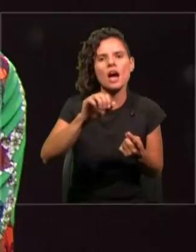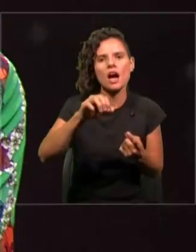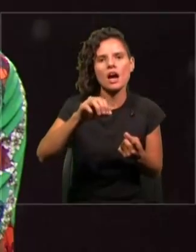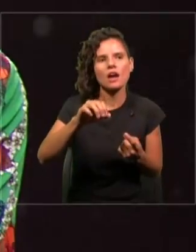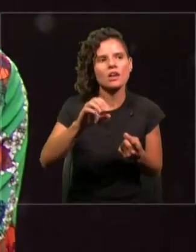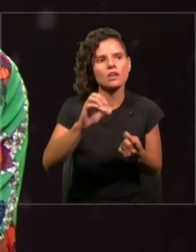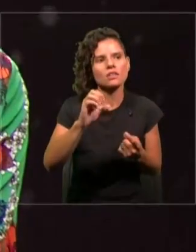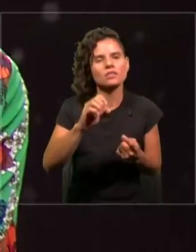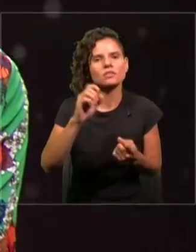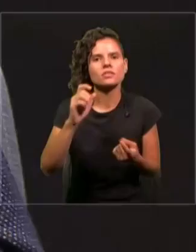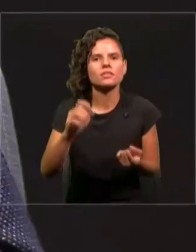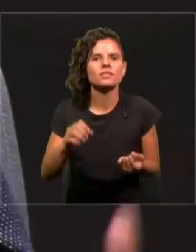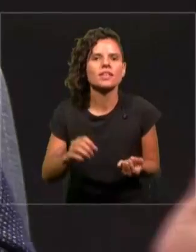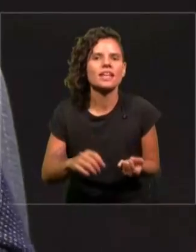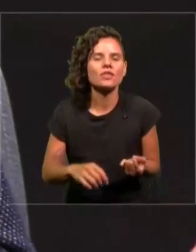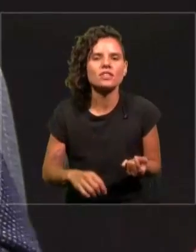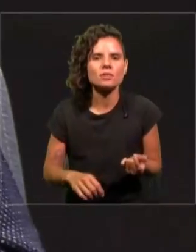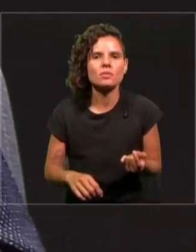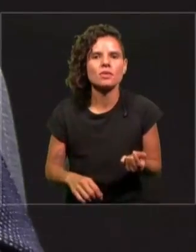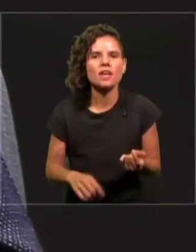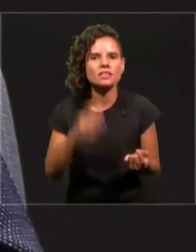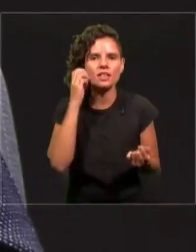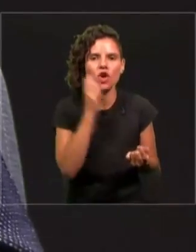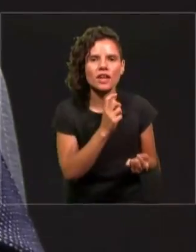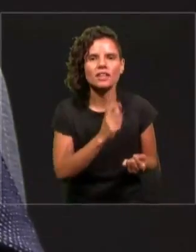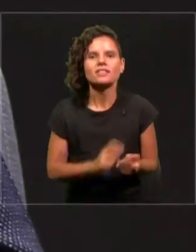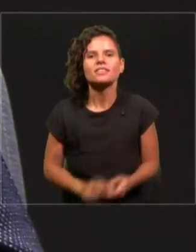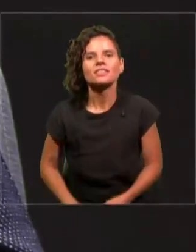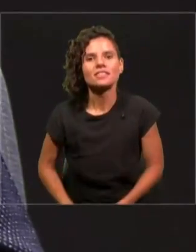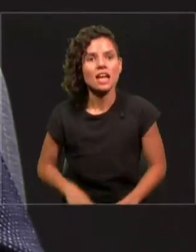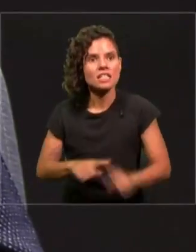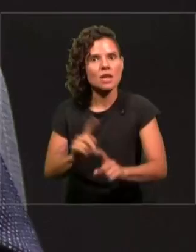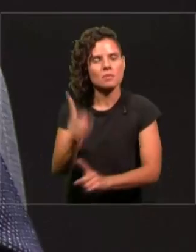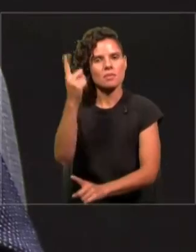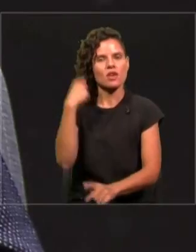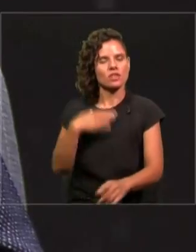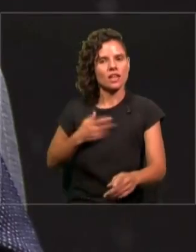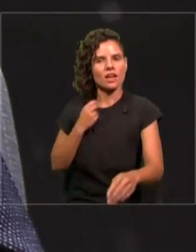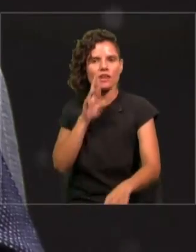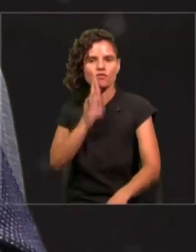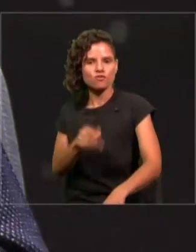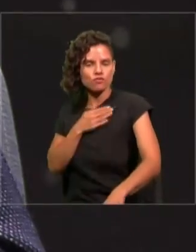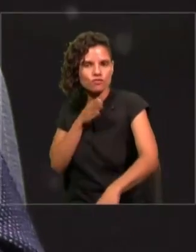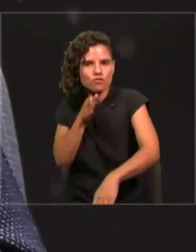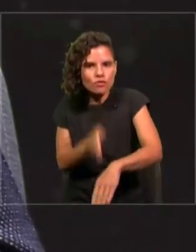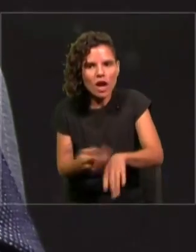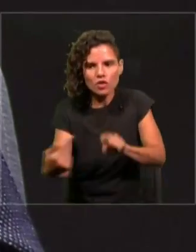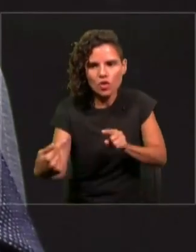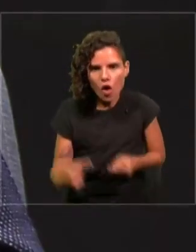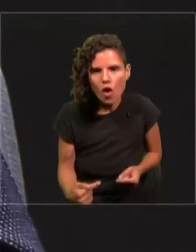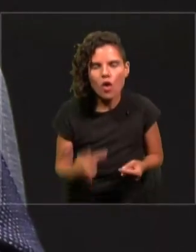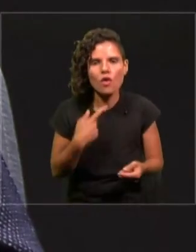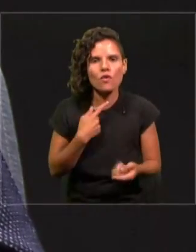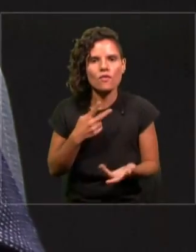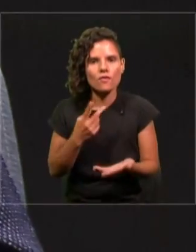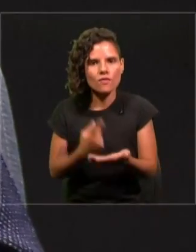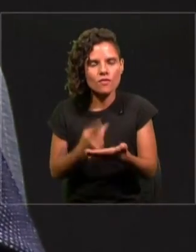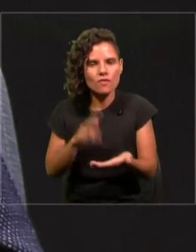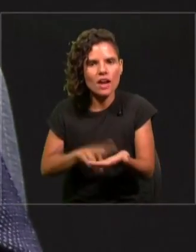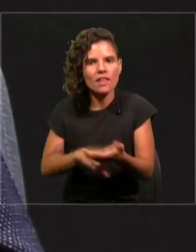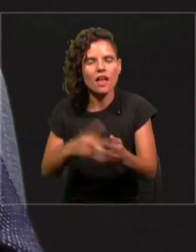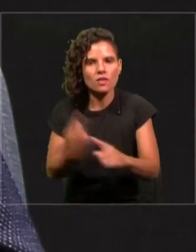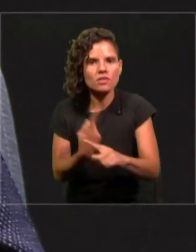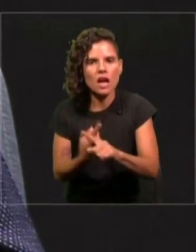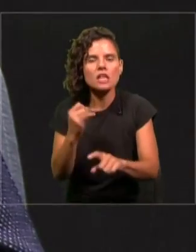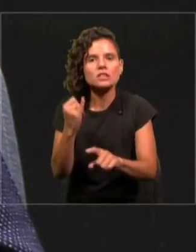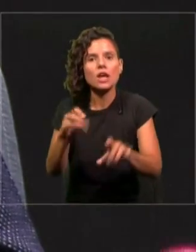que no existe el uno, y tenía que viajar a la frontera a poder dialogar con todos, ¿cierto? Y llegar a acuerdos. Y se pasaba